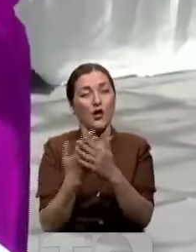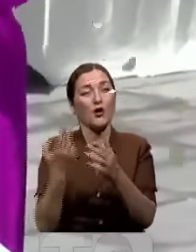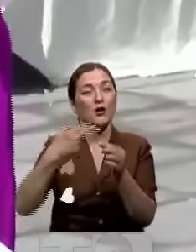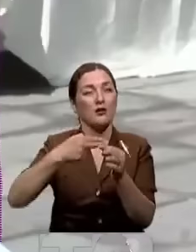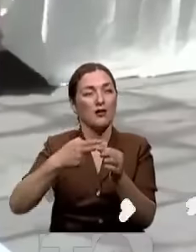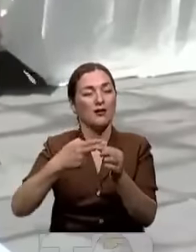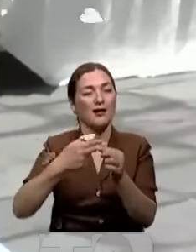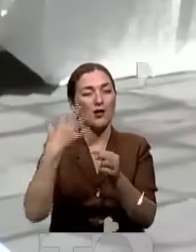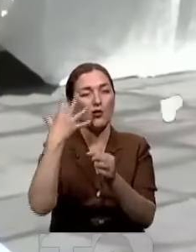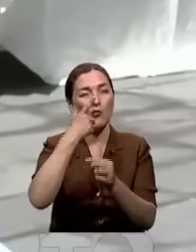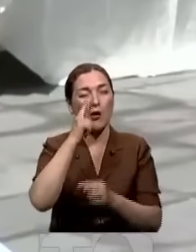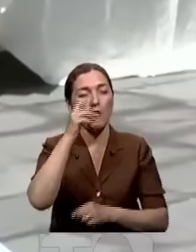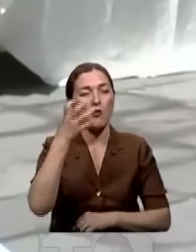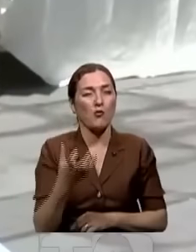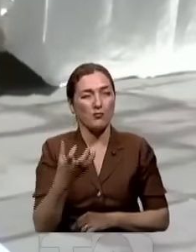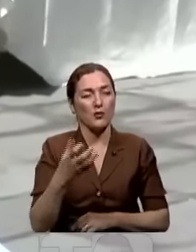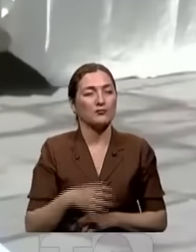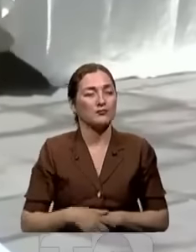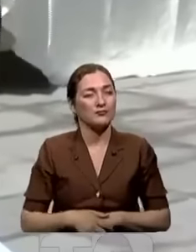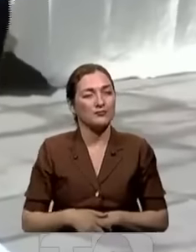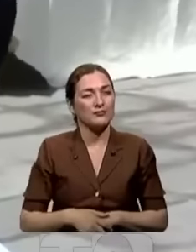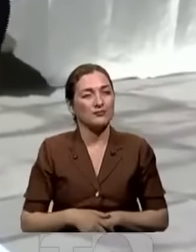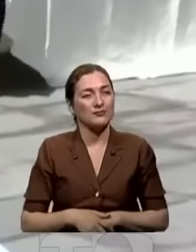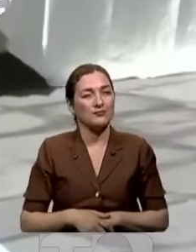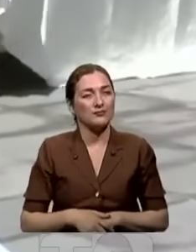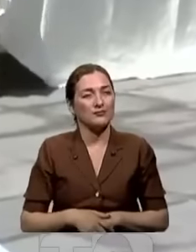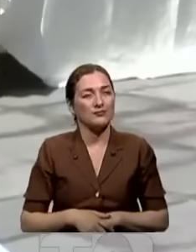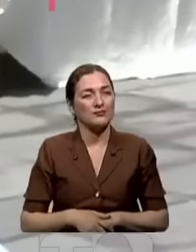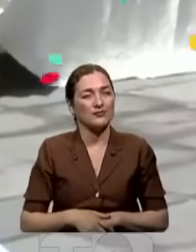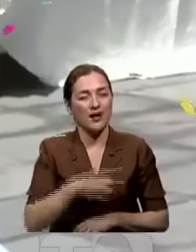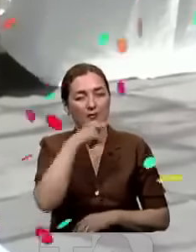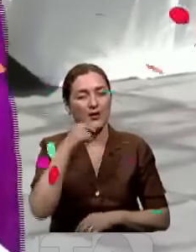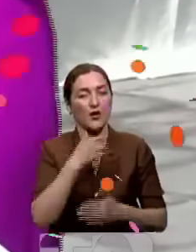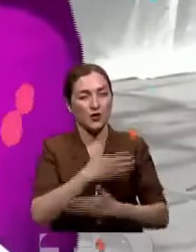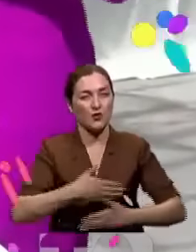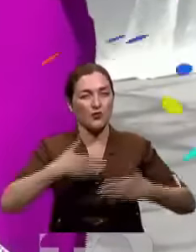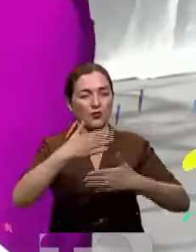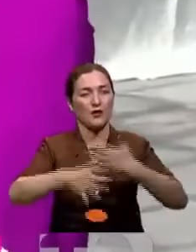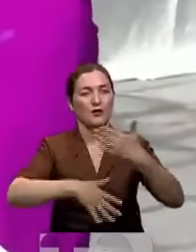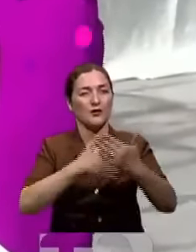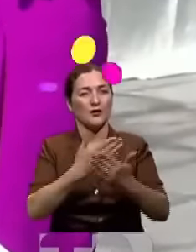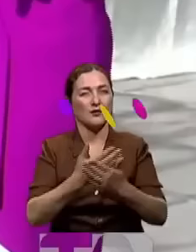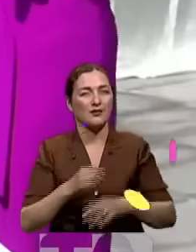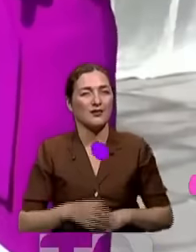deliciosas guaguas de pan. Nos vemos ahora sí después del feriado. Que disfruten el feriado y